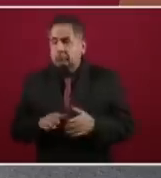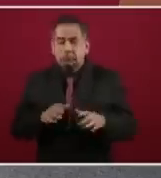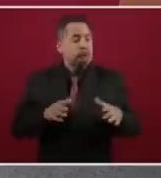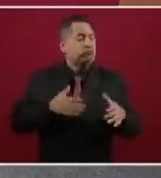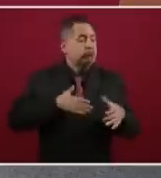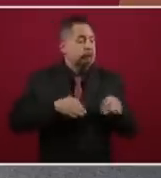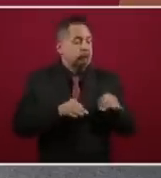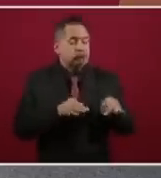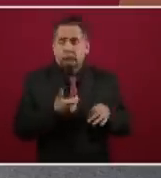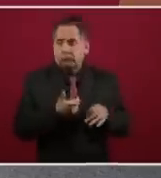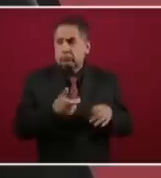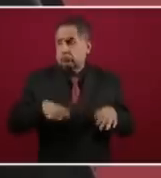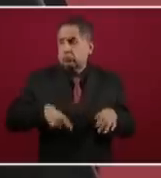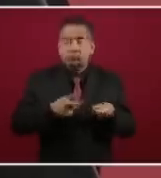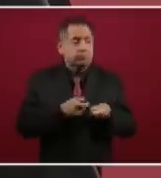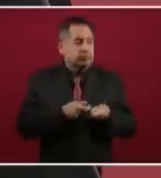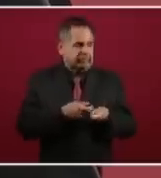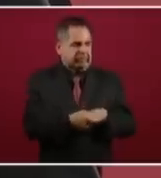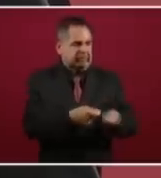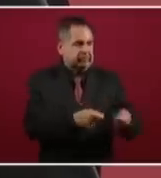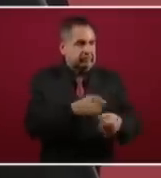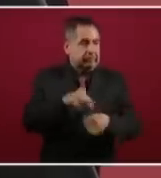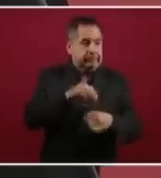utilizando recursos